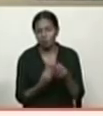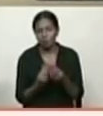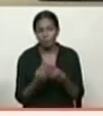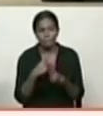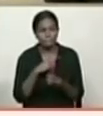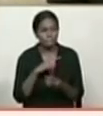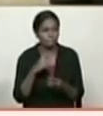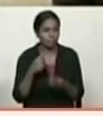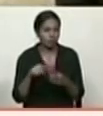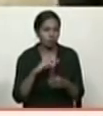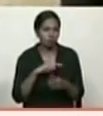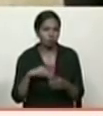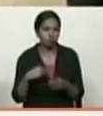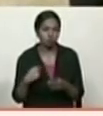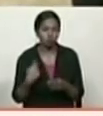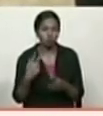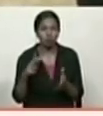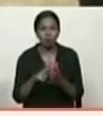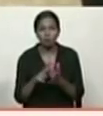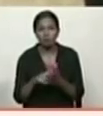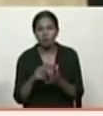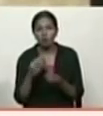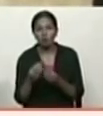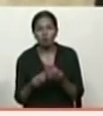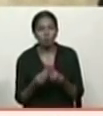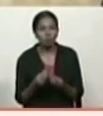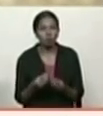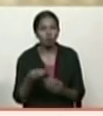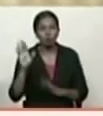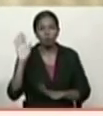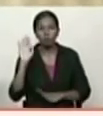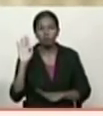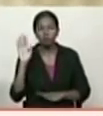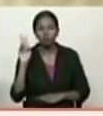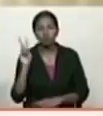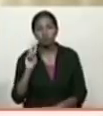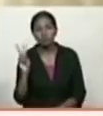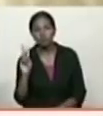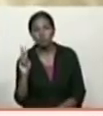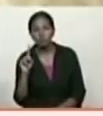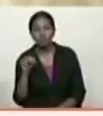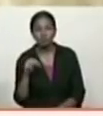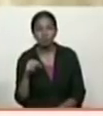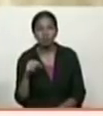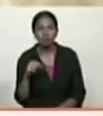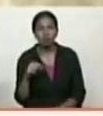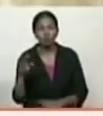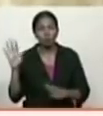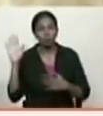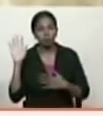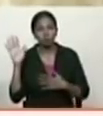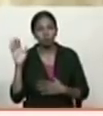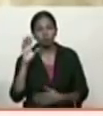nosotros haremos cumplir los compromisos venezolanos y por supuesto los compromisos con los